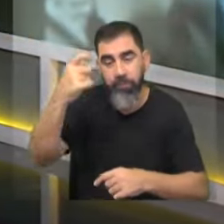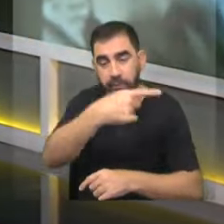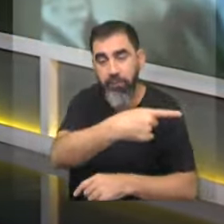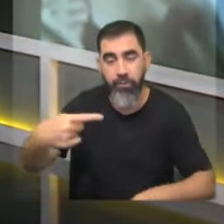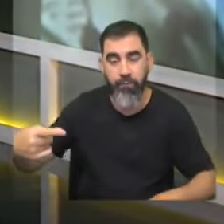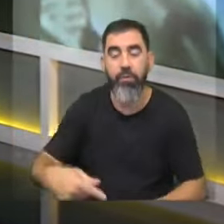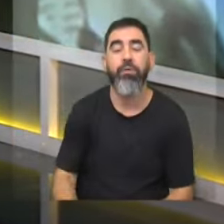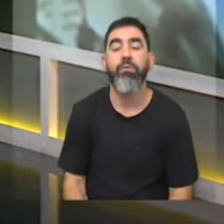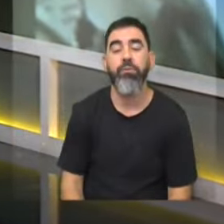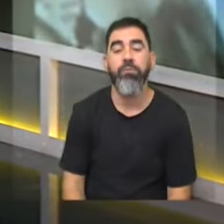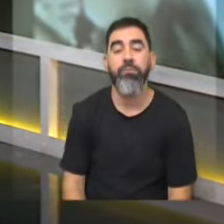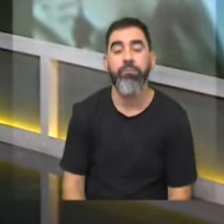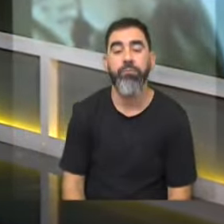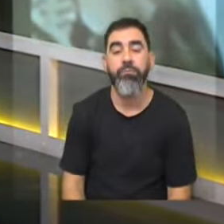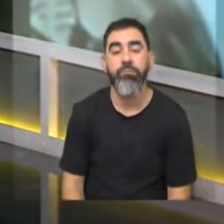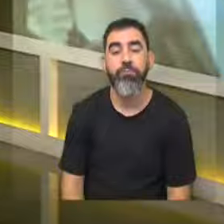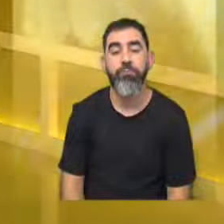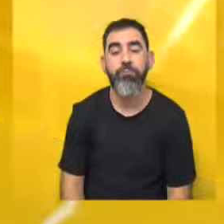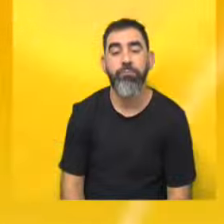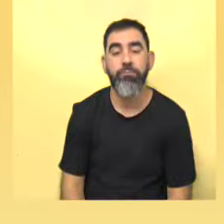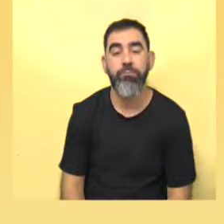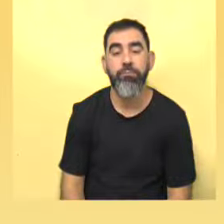noticias científicas de esta semana.